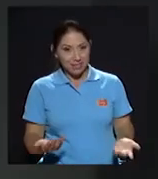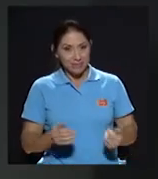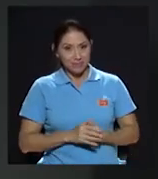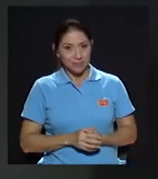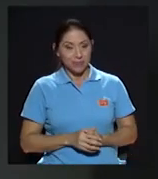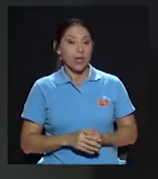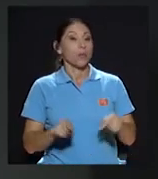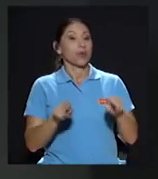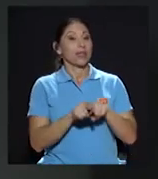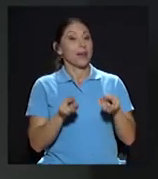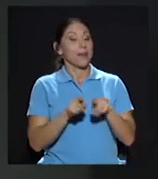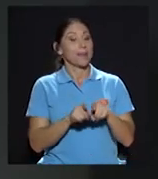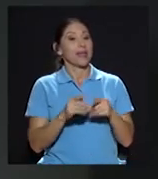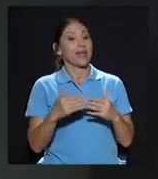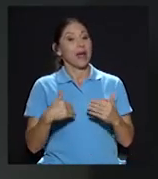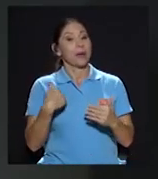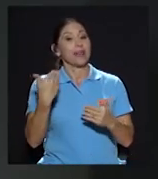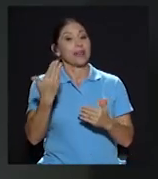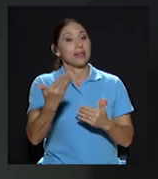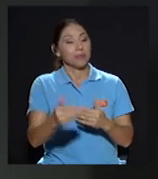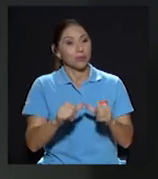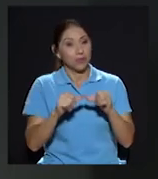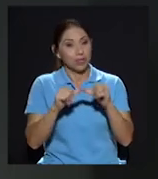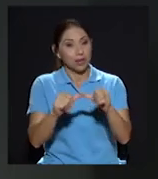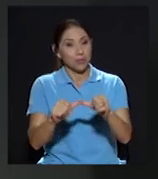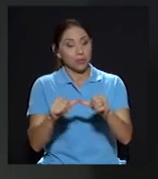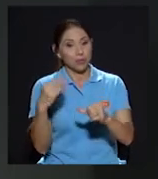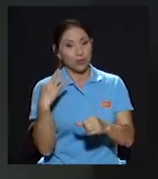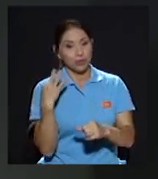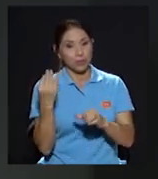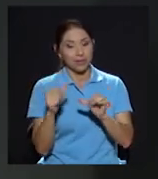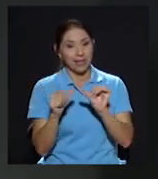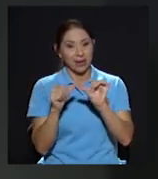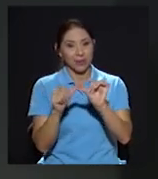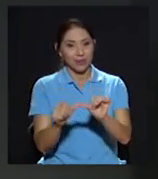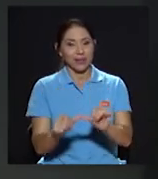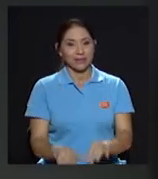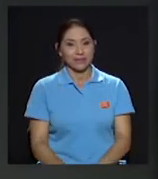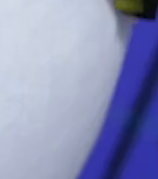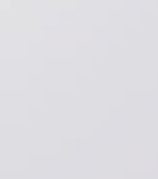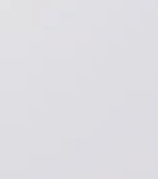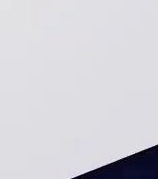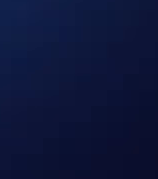el programa estaremos cuando el canal nos invite a regresar